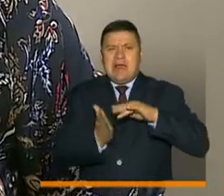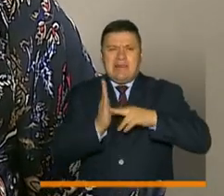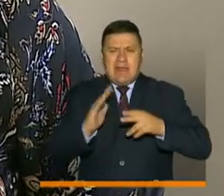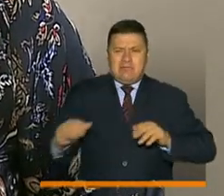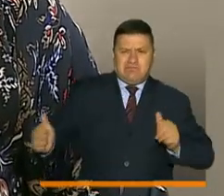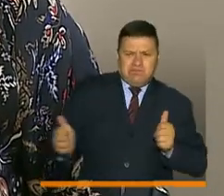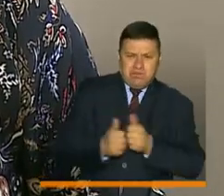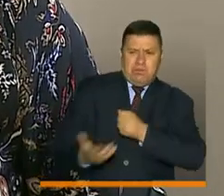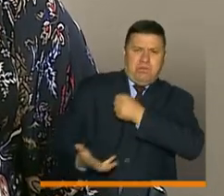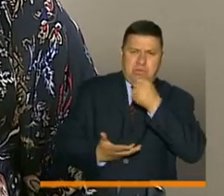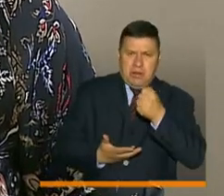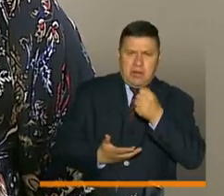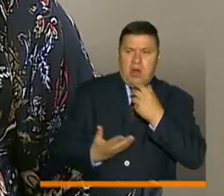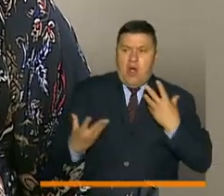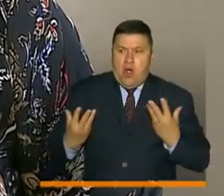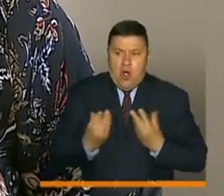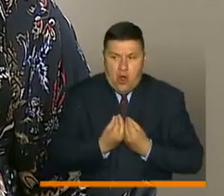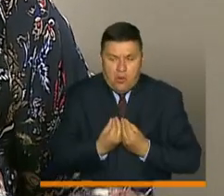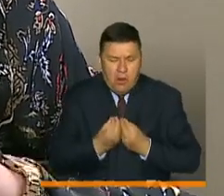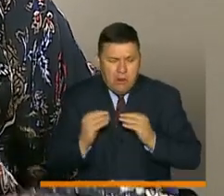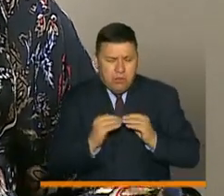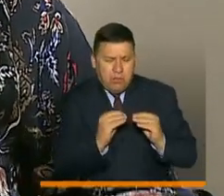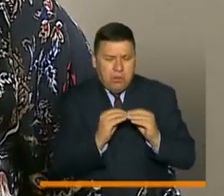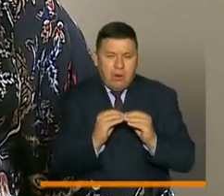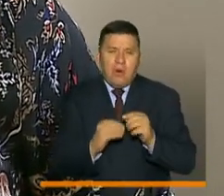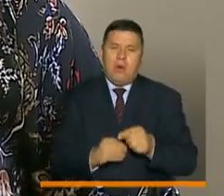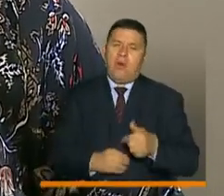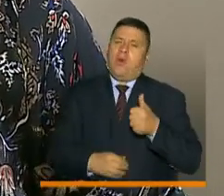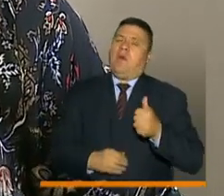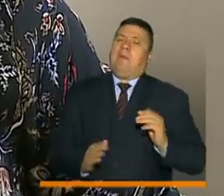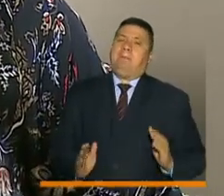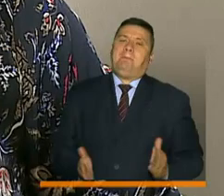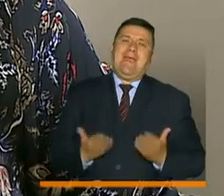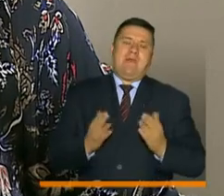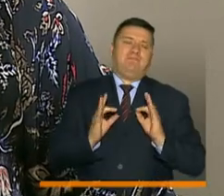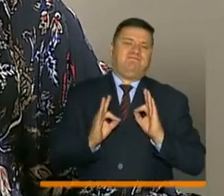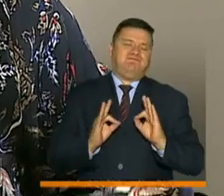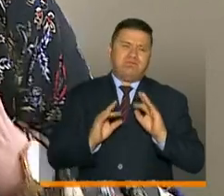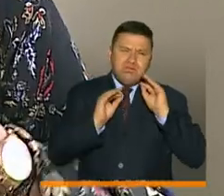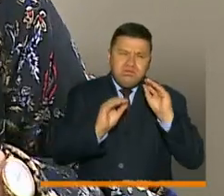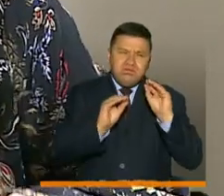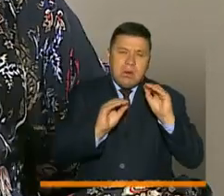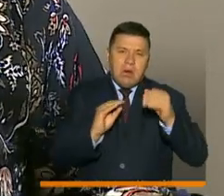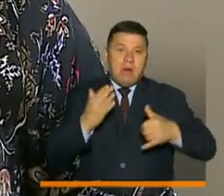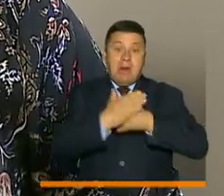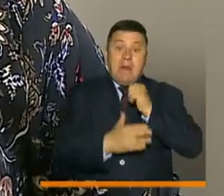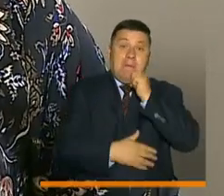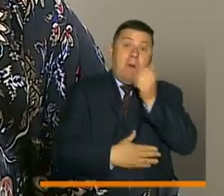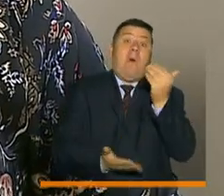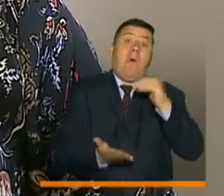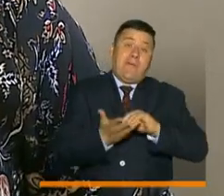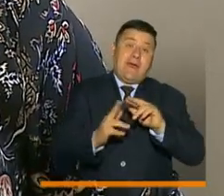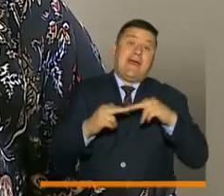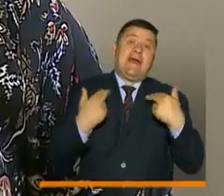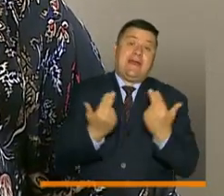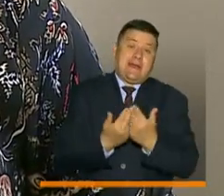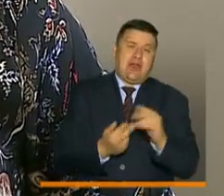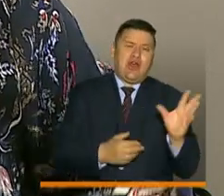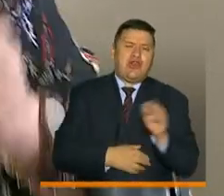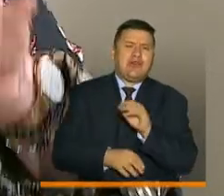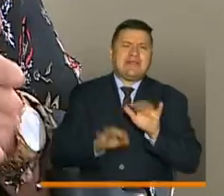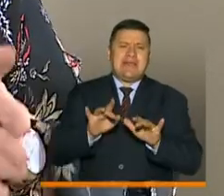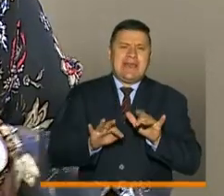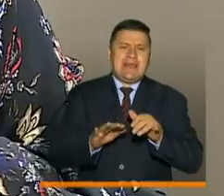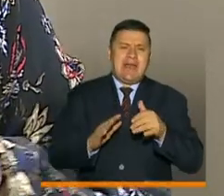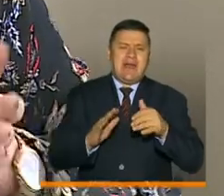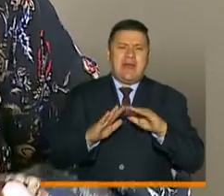técnica, recursos, y hacer esto en equipo. Y esa, yo creo, presidente, que ha sido la tónica y el avance. Mañana tenemos nuevamente reunión con todos los secretarios del